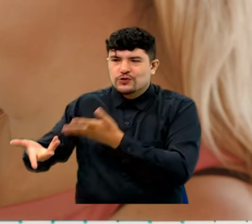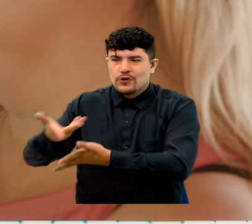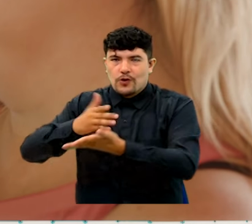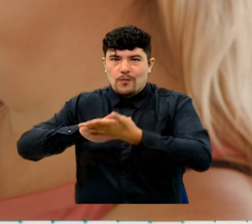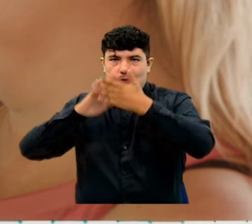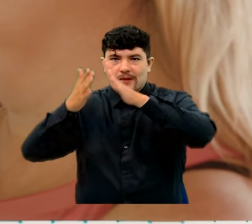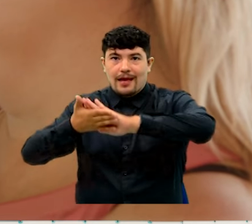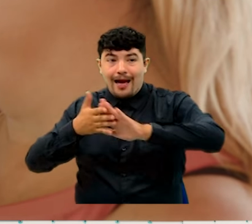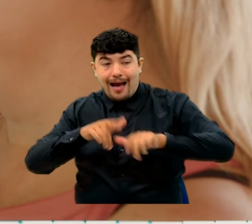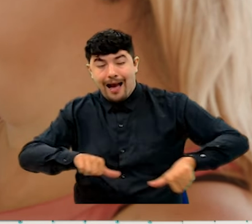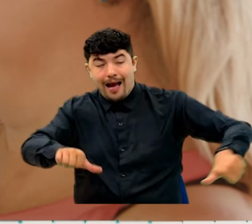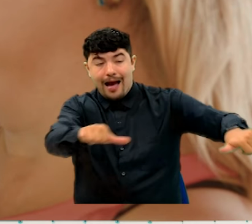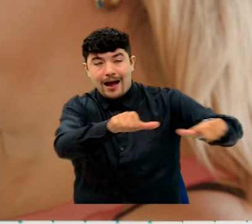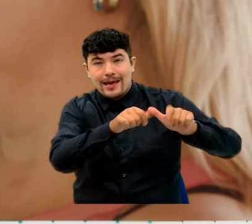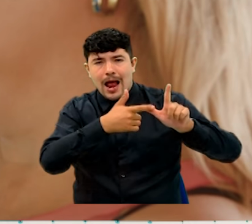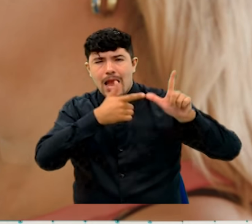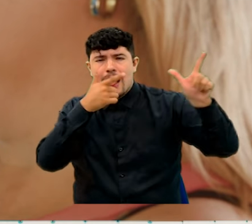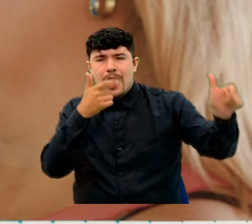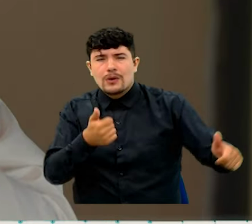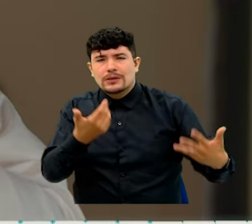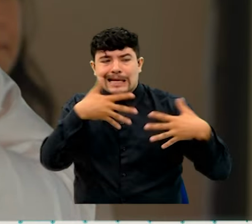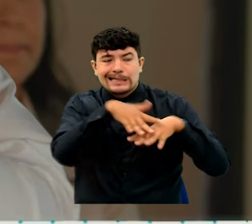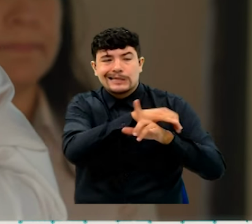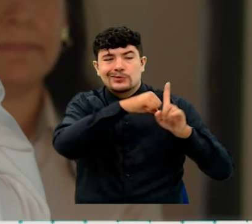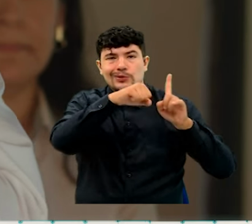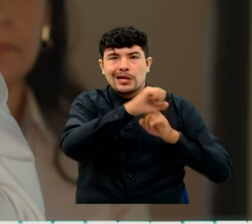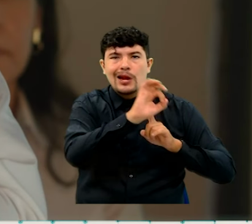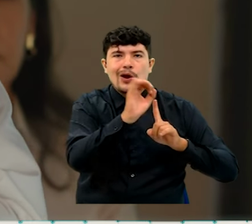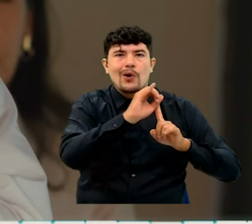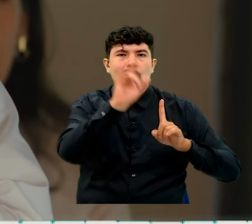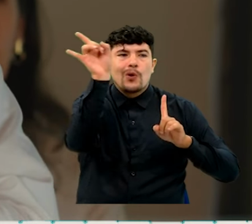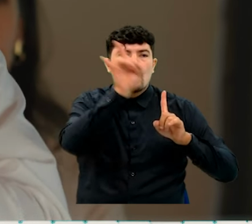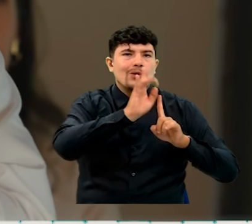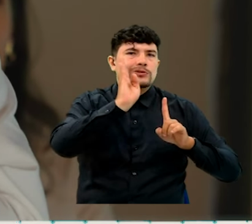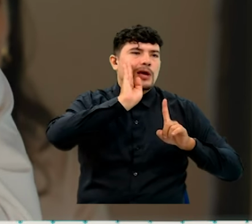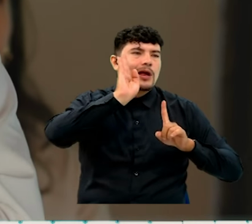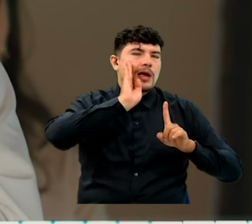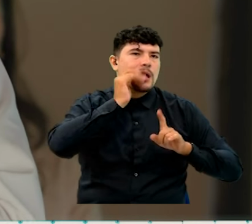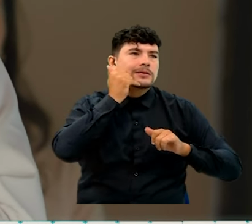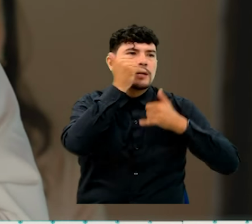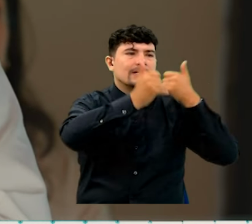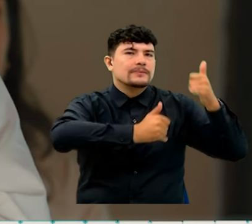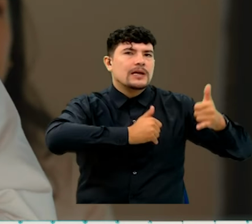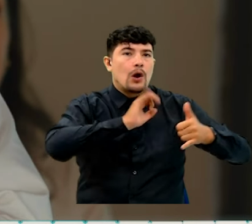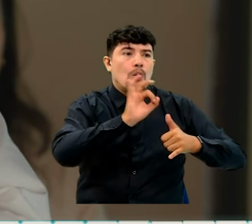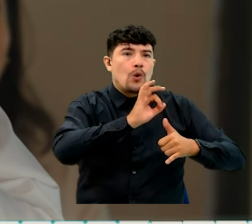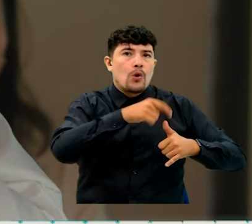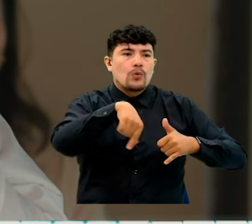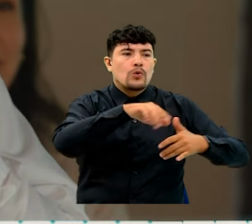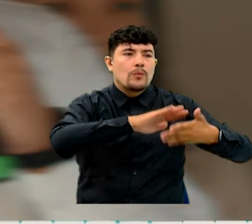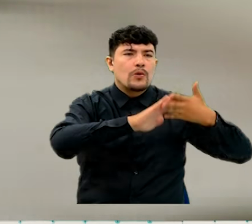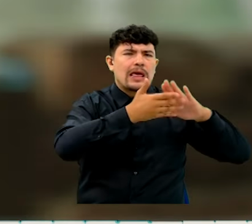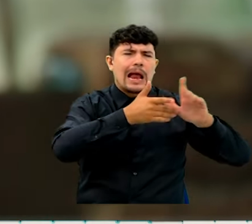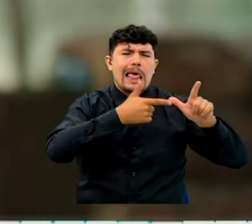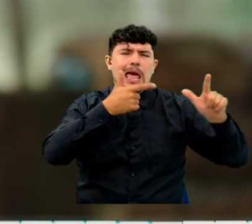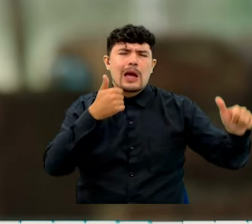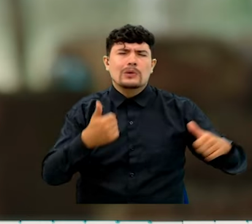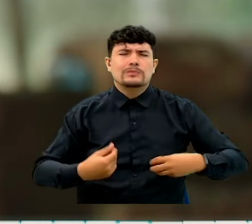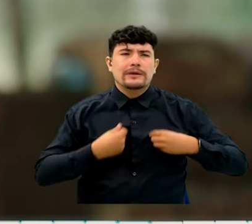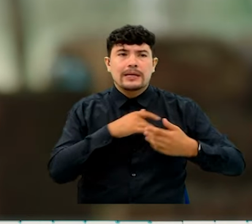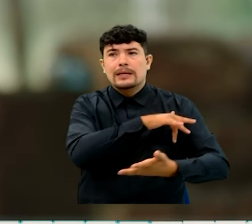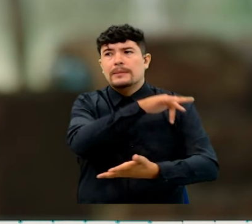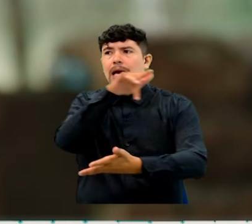no tienen de pronto redes sociales, donde no tienen la forma de ir diariamente a hacer consultas a la empresa electrificadora, nuestros medios se convierten